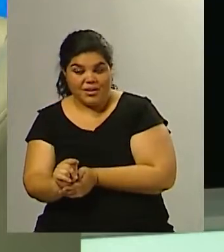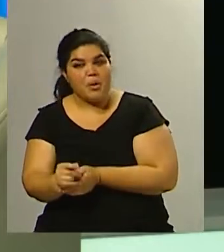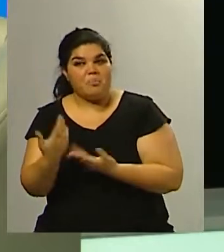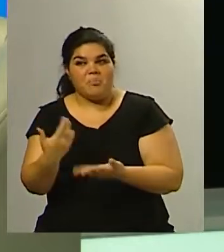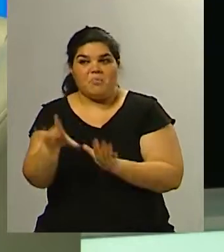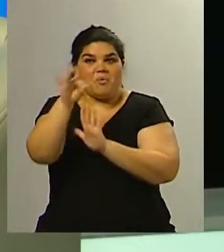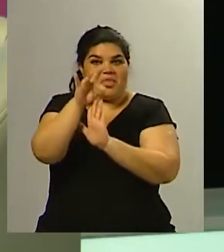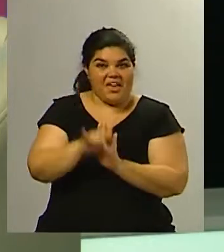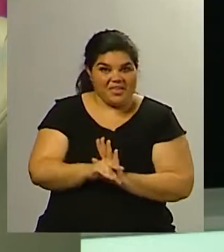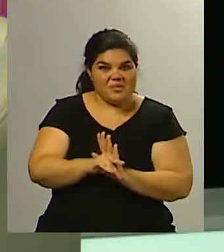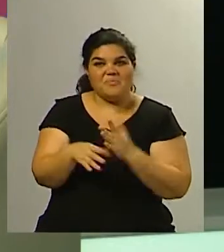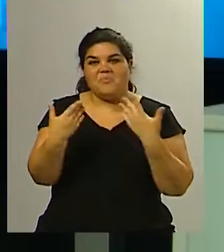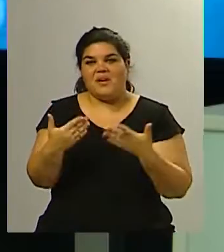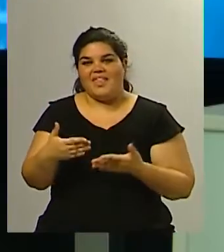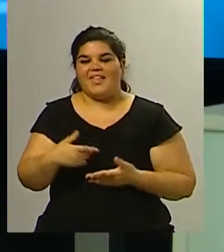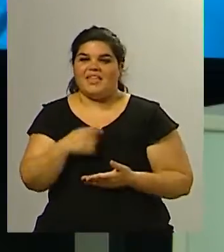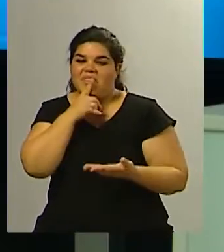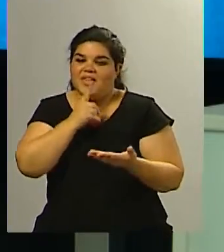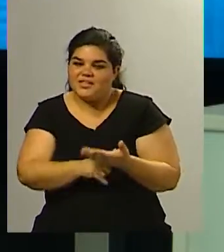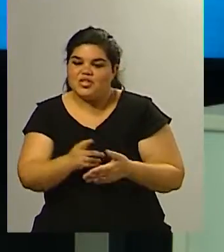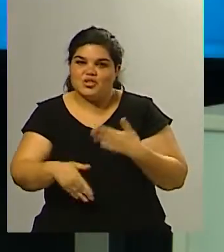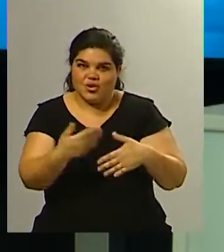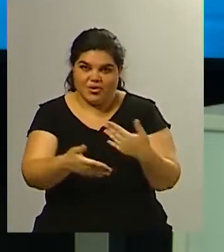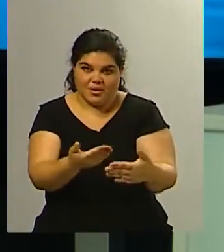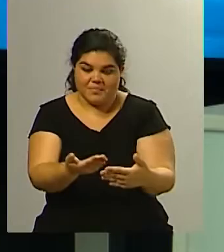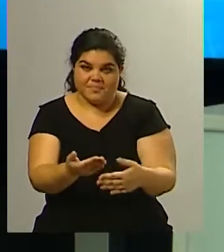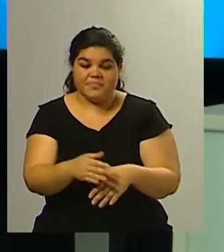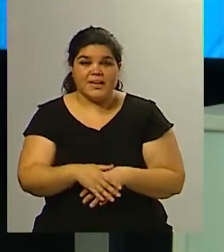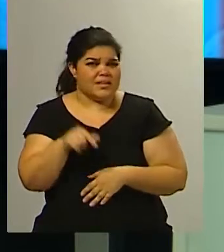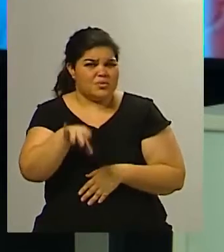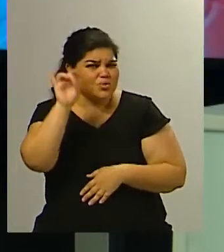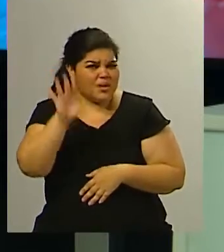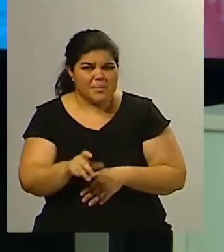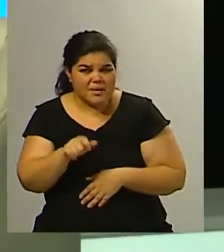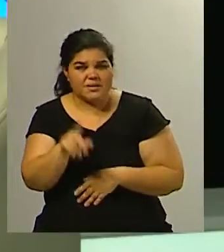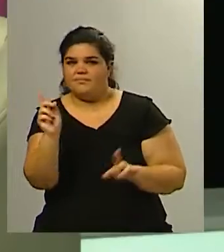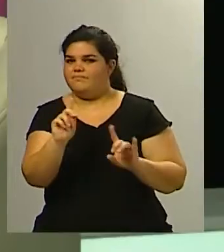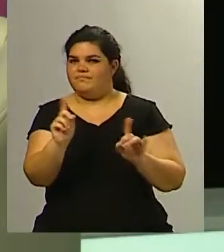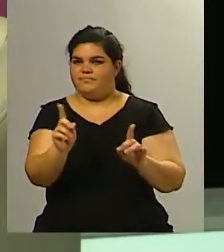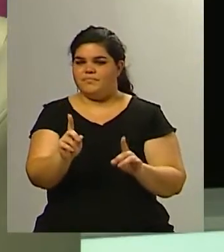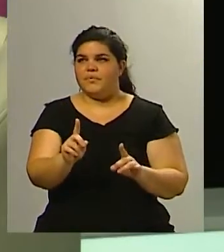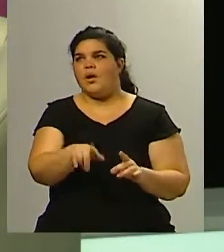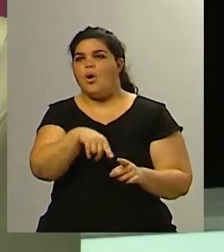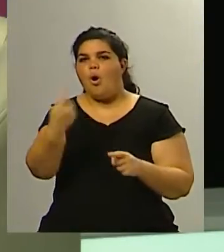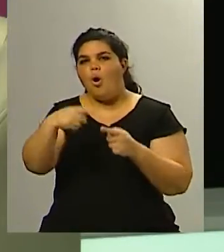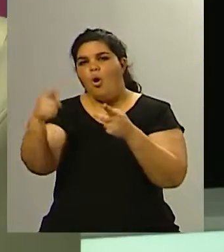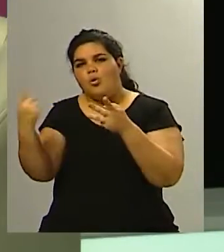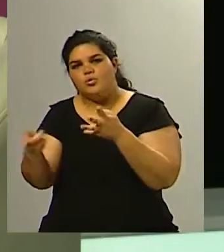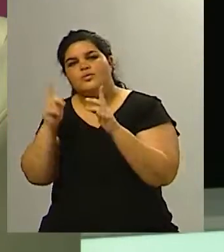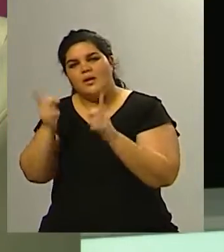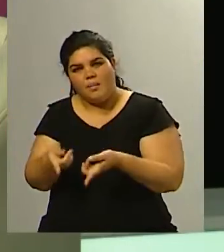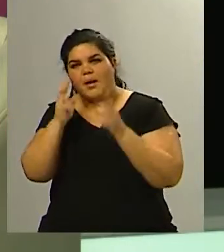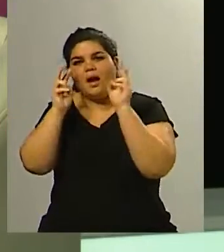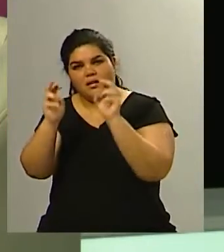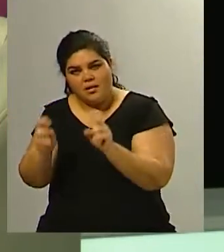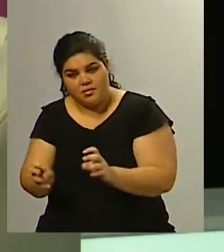para llevar a cabo acciones, que no son los únicos, porque después nos basamos en otros parámetros, y